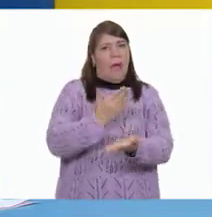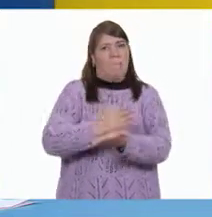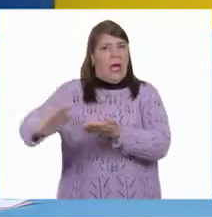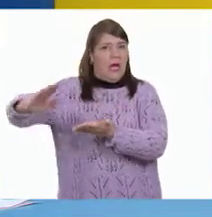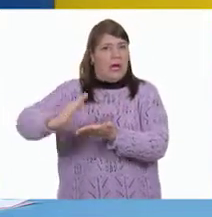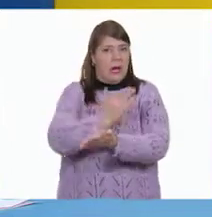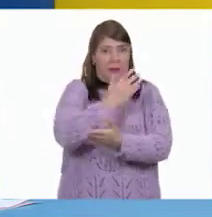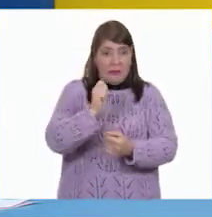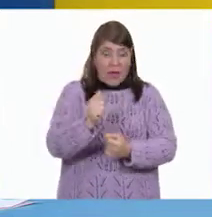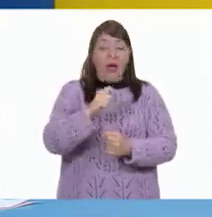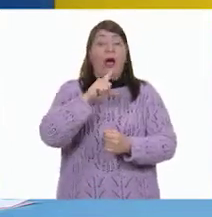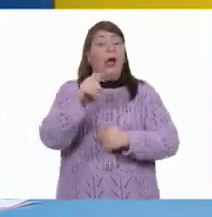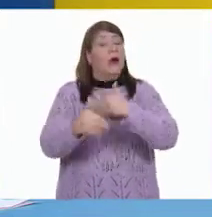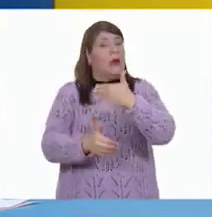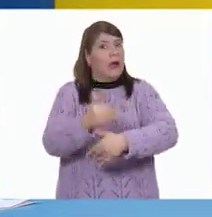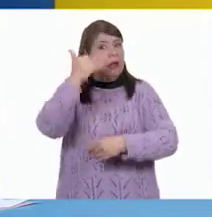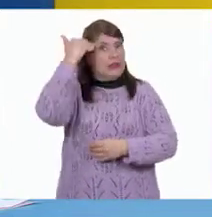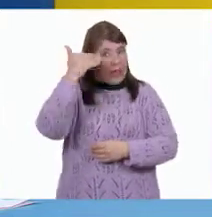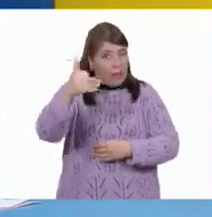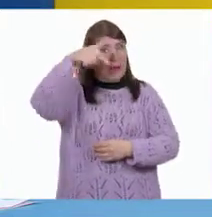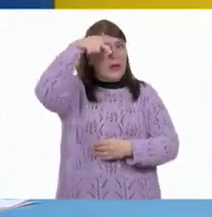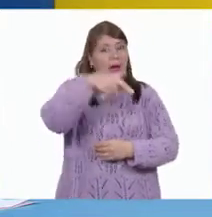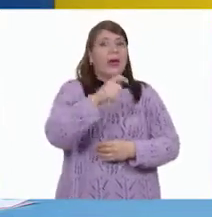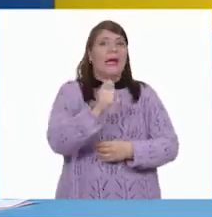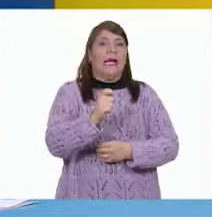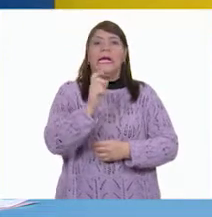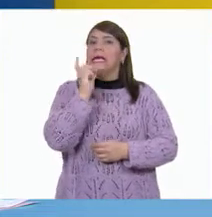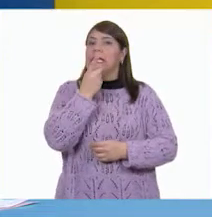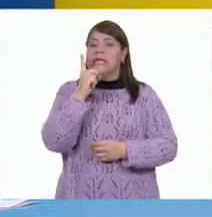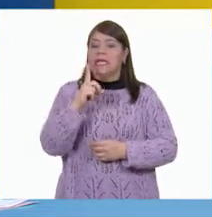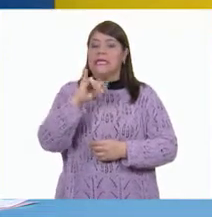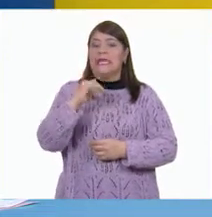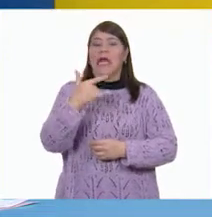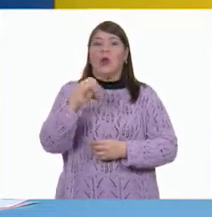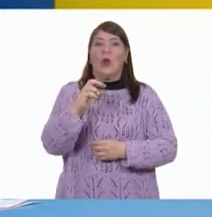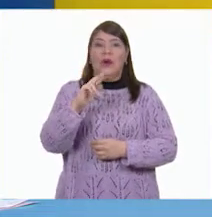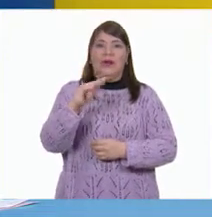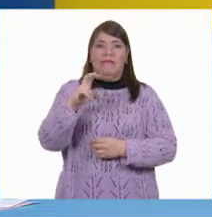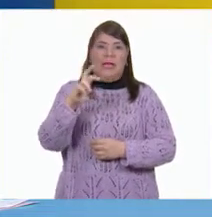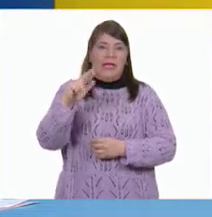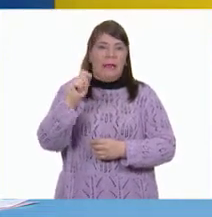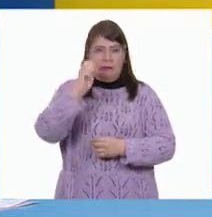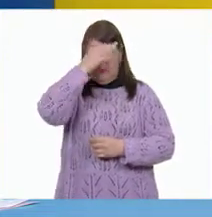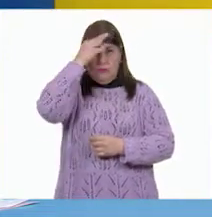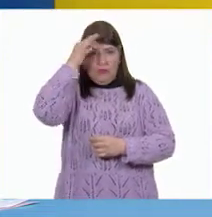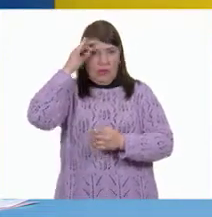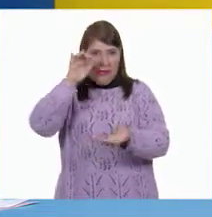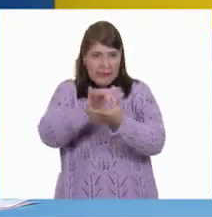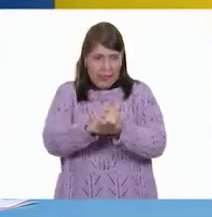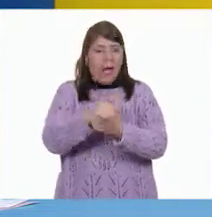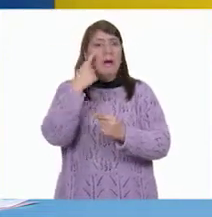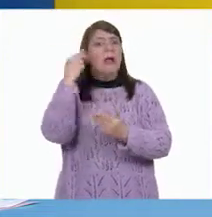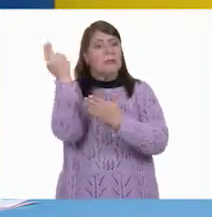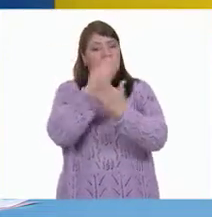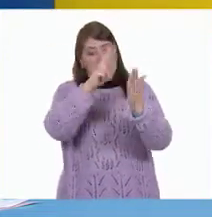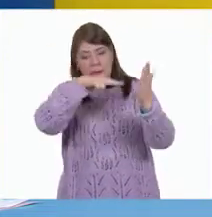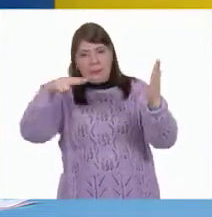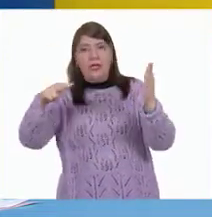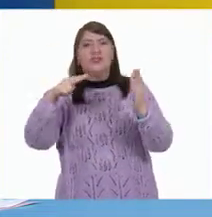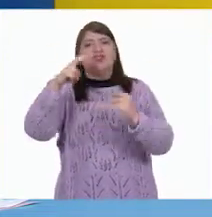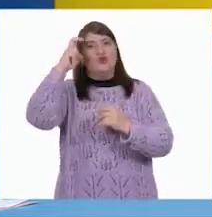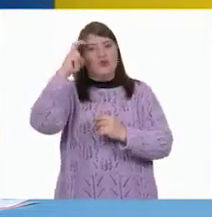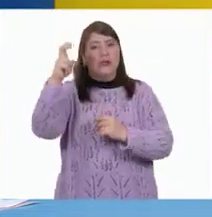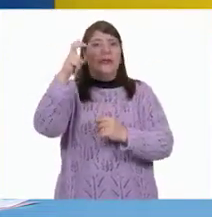que después, tiempo después, el muralista Diego Rivera pintara en su famosísimo mural Sueño de una tarde dominical en la